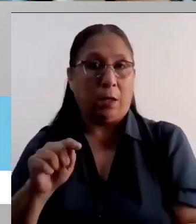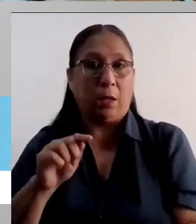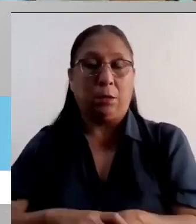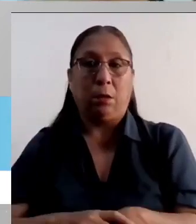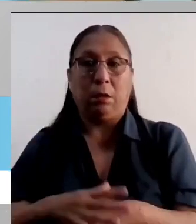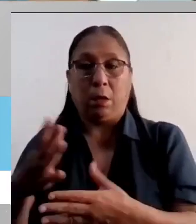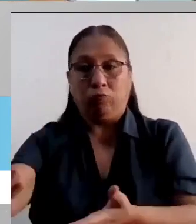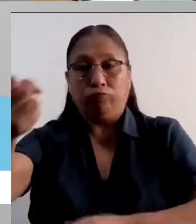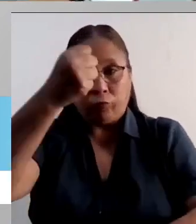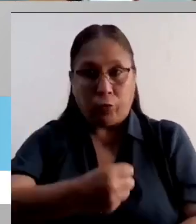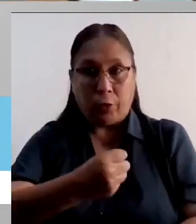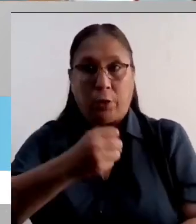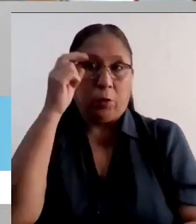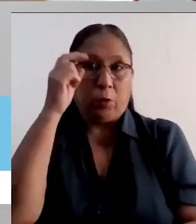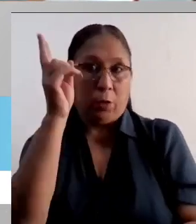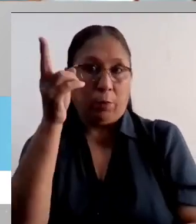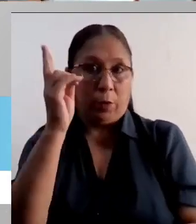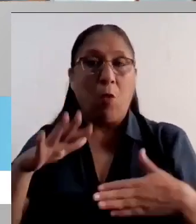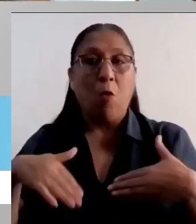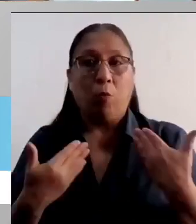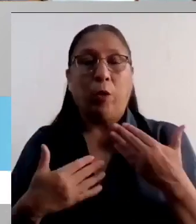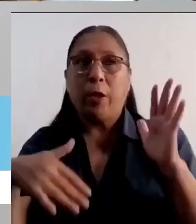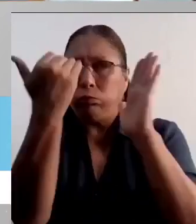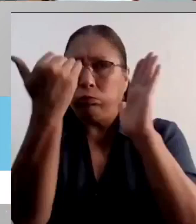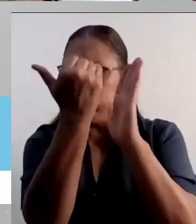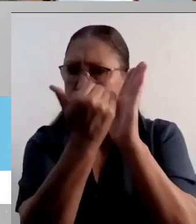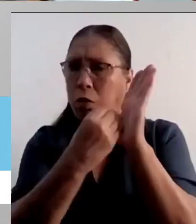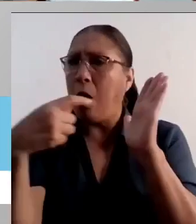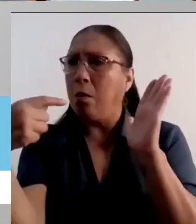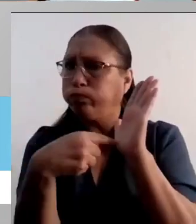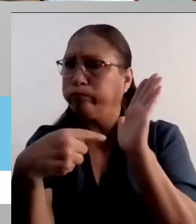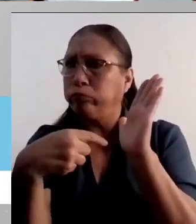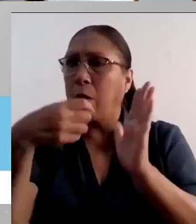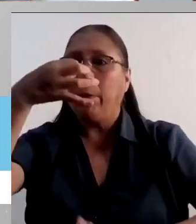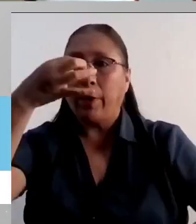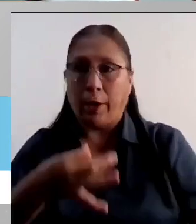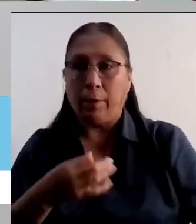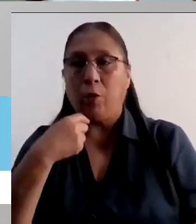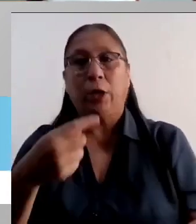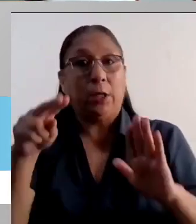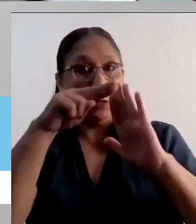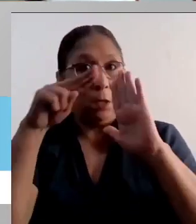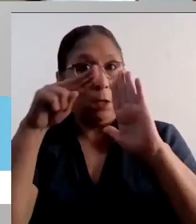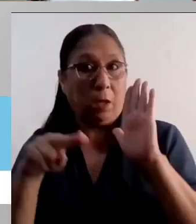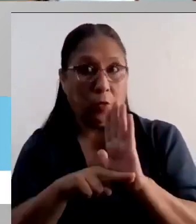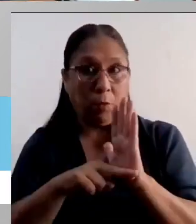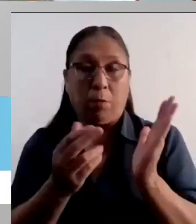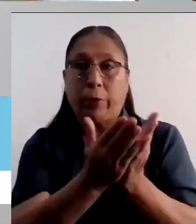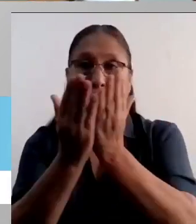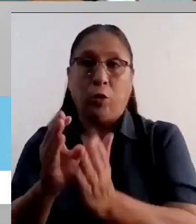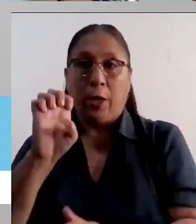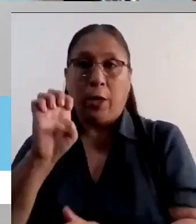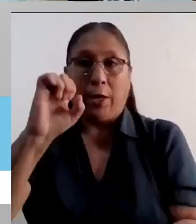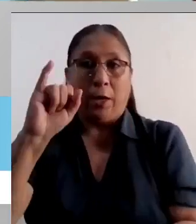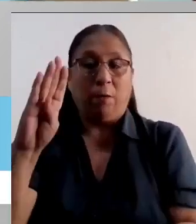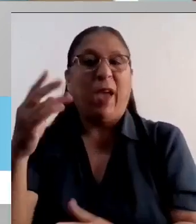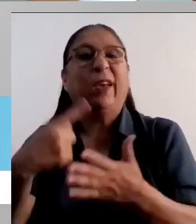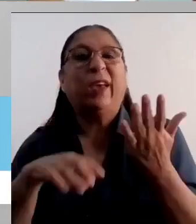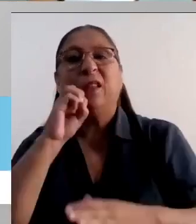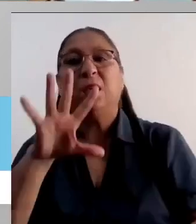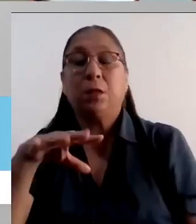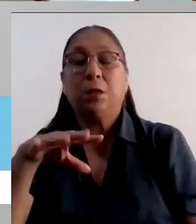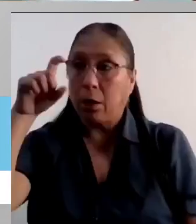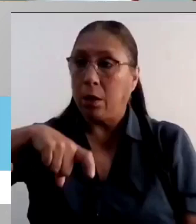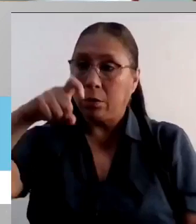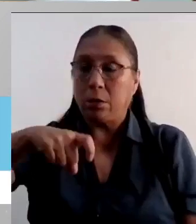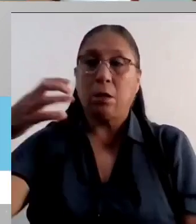contratación de docentes, puedan cumplir estrictamente con lo que dice la norma para las escuelas EIB. ¿Qué dice la norma? Que se debe